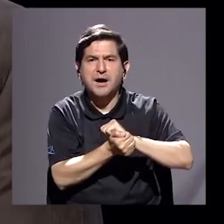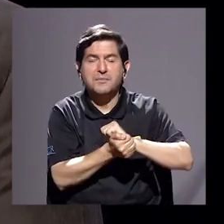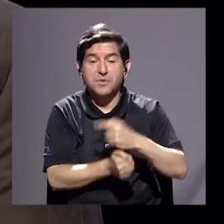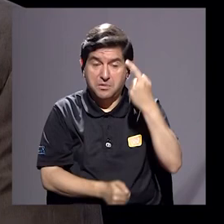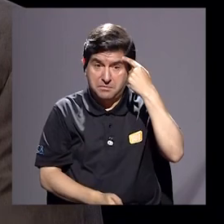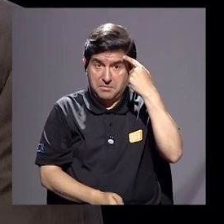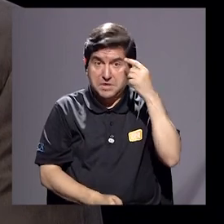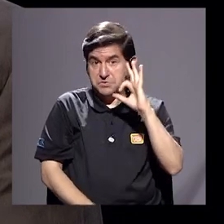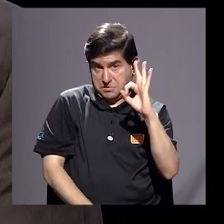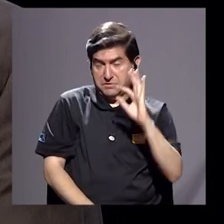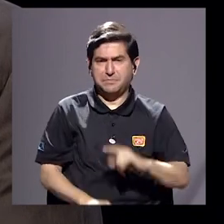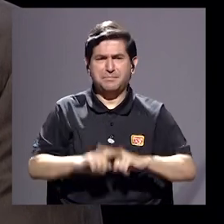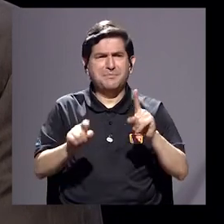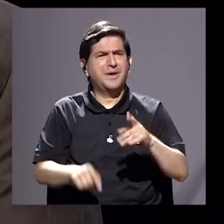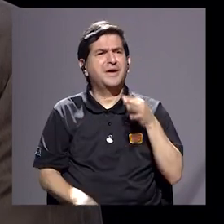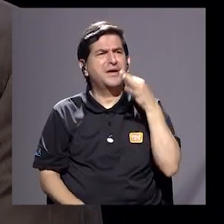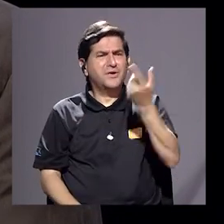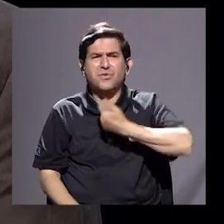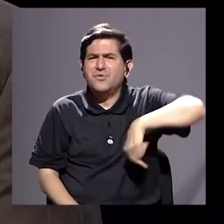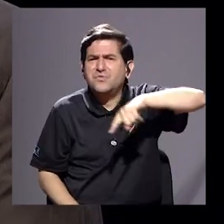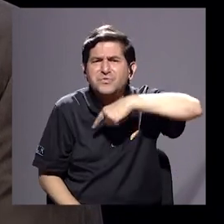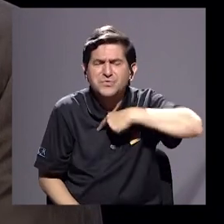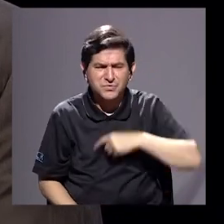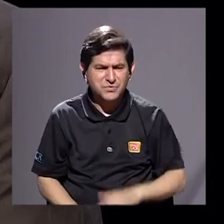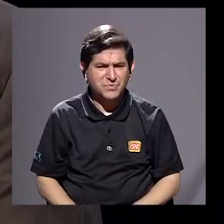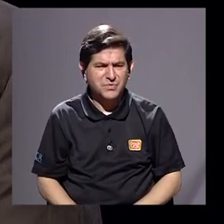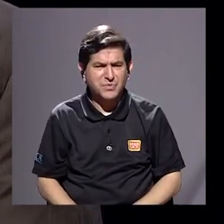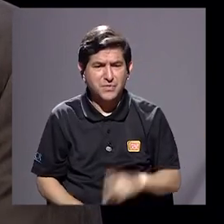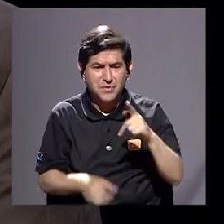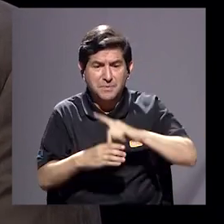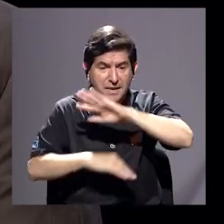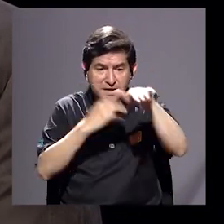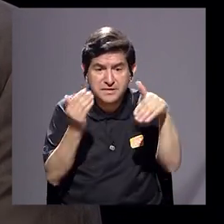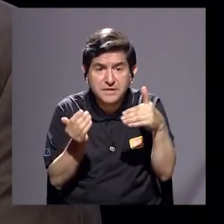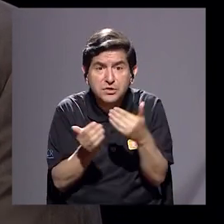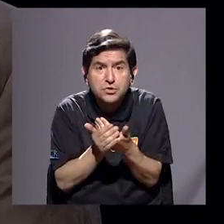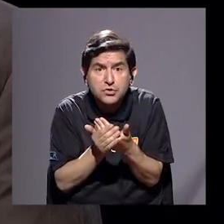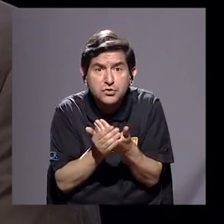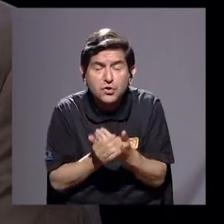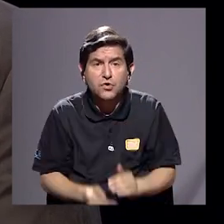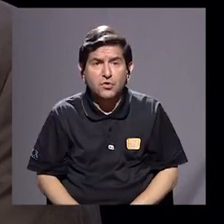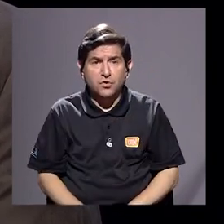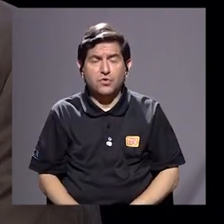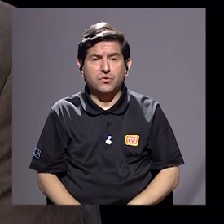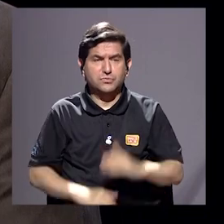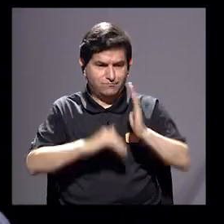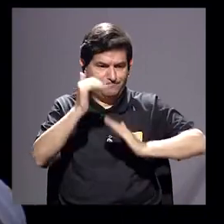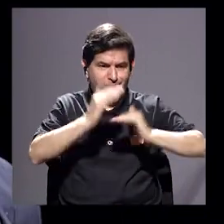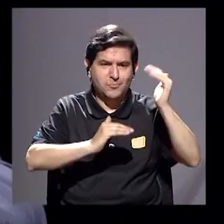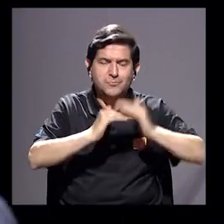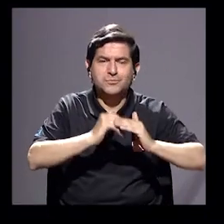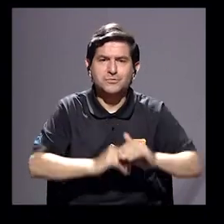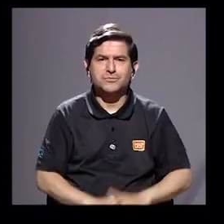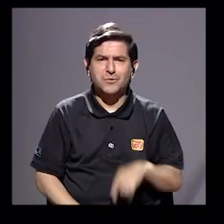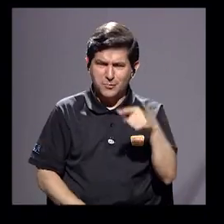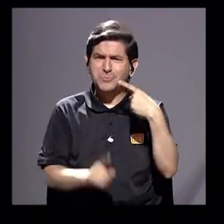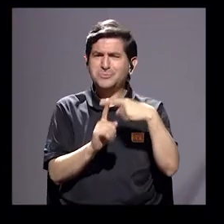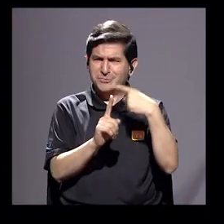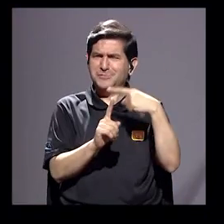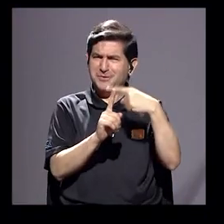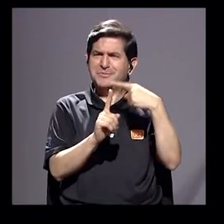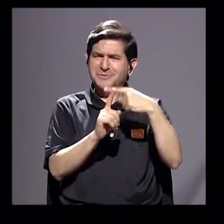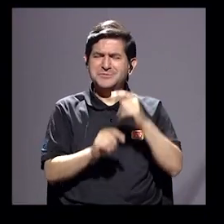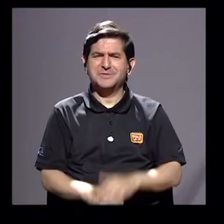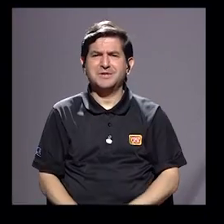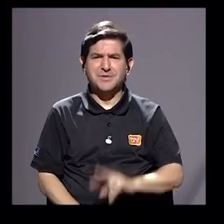pero yo creo que el futuro nuestro sentido se construye con la participación de todos desde todos quienes de todo punto de vista lo veo muy optimista luego le